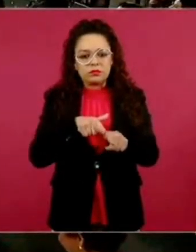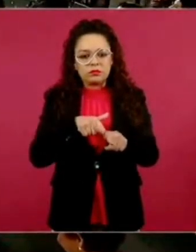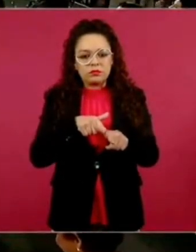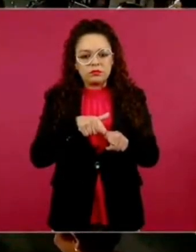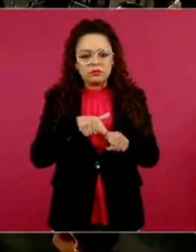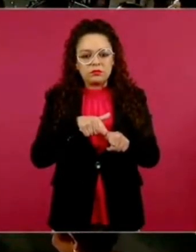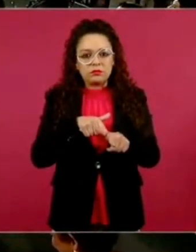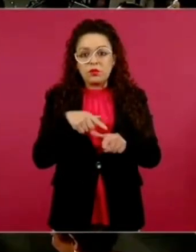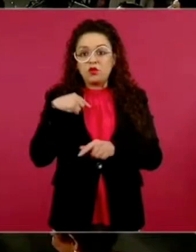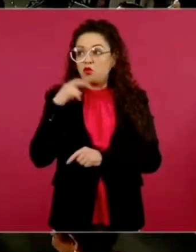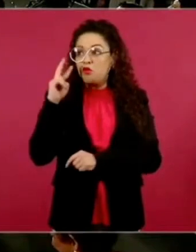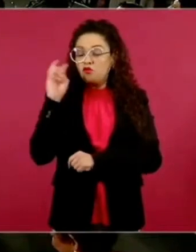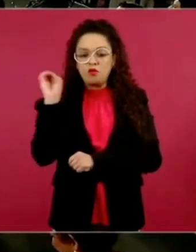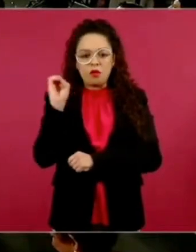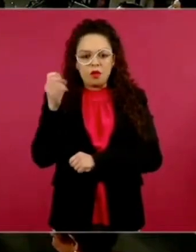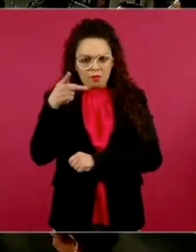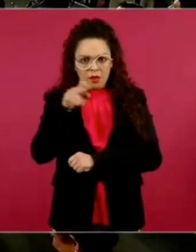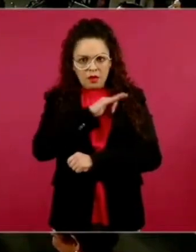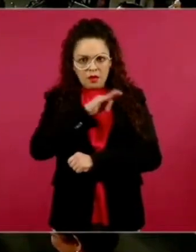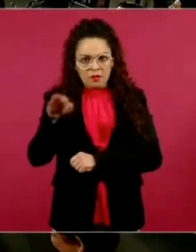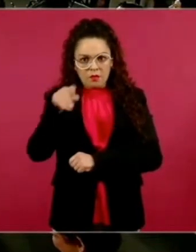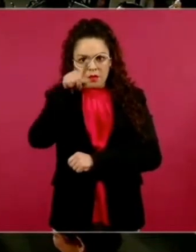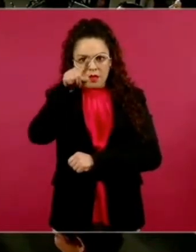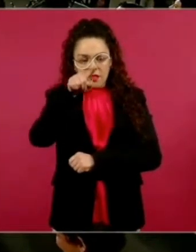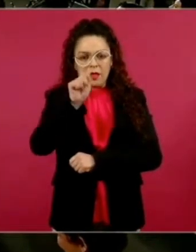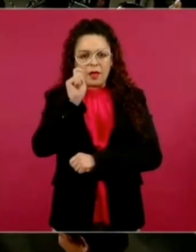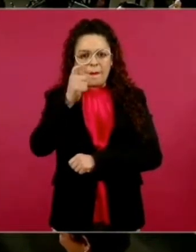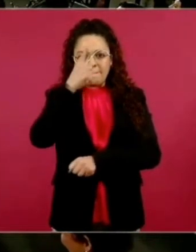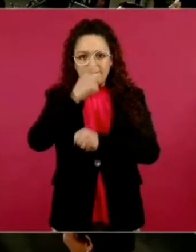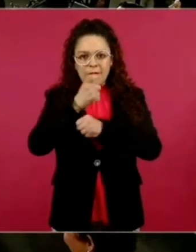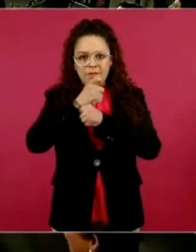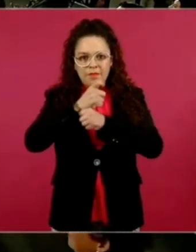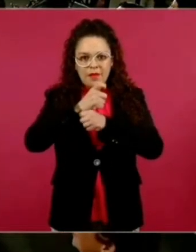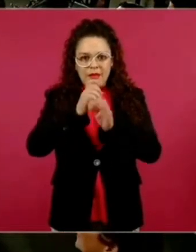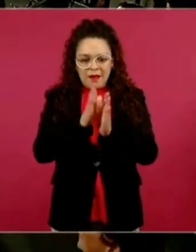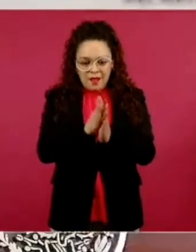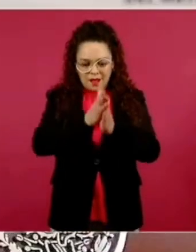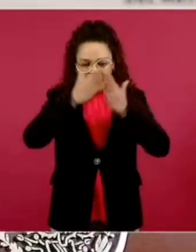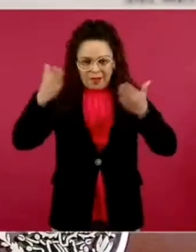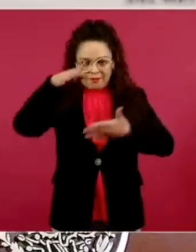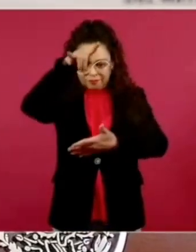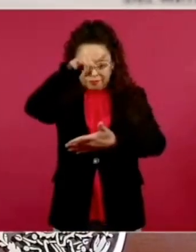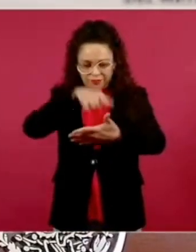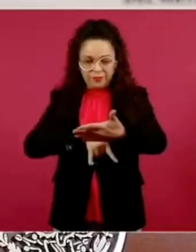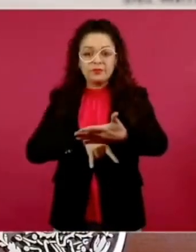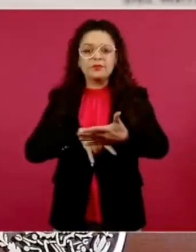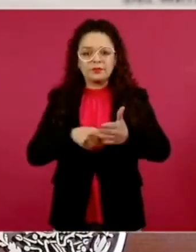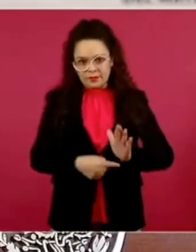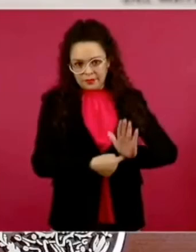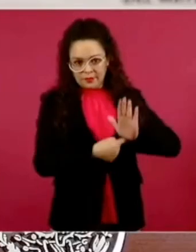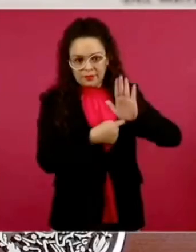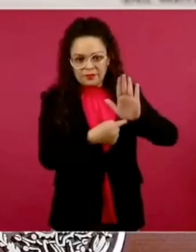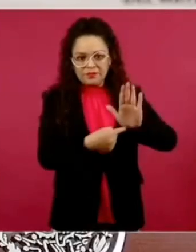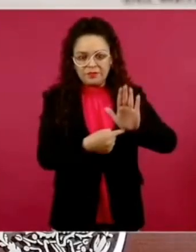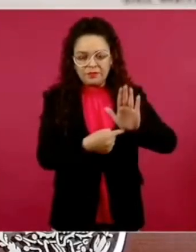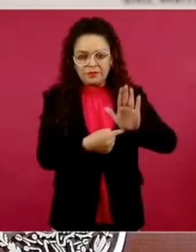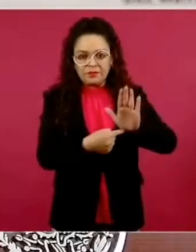no lo he visto, pero porque tampoco ya se ve mucho, ¿no? Y a